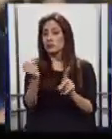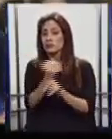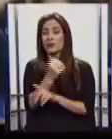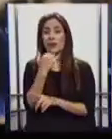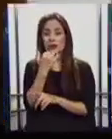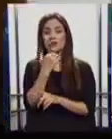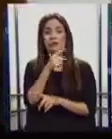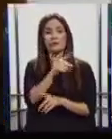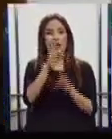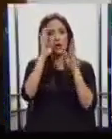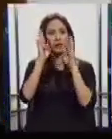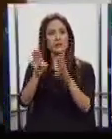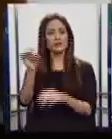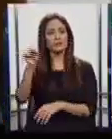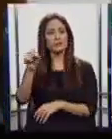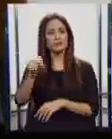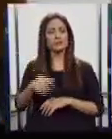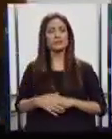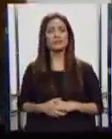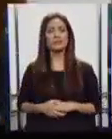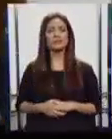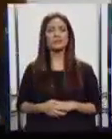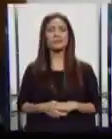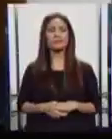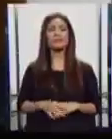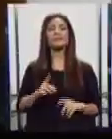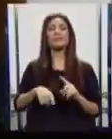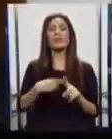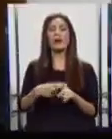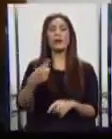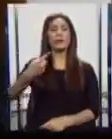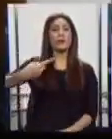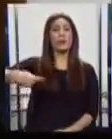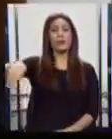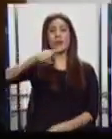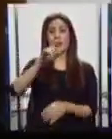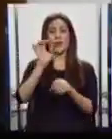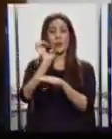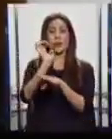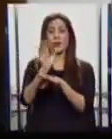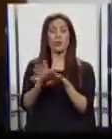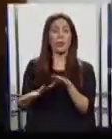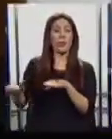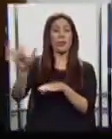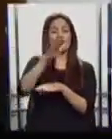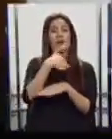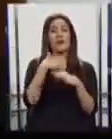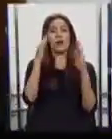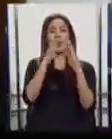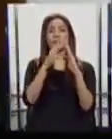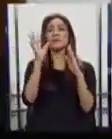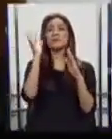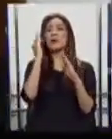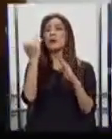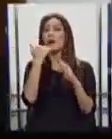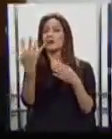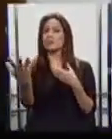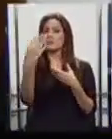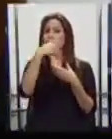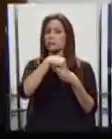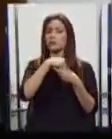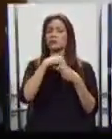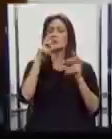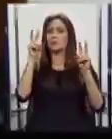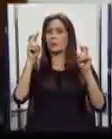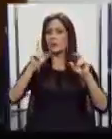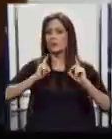de maltrato. Vamos a extender además por todo el Ecuador una red de casas de acogida que presten servicios de